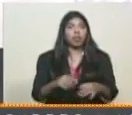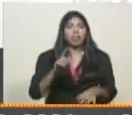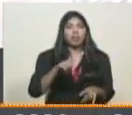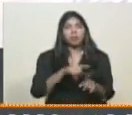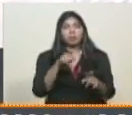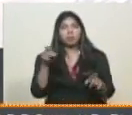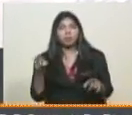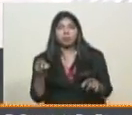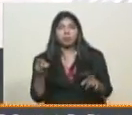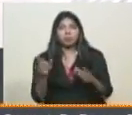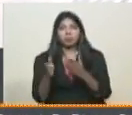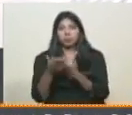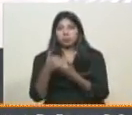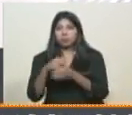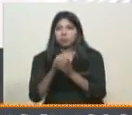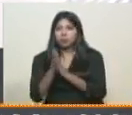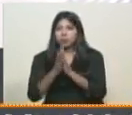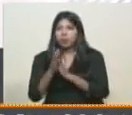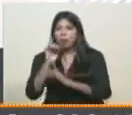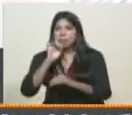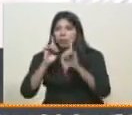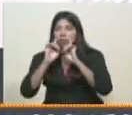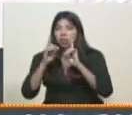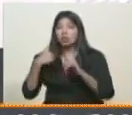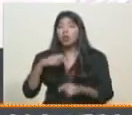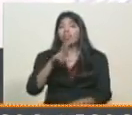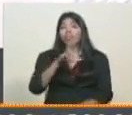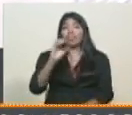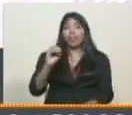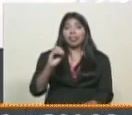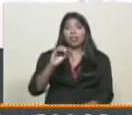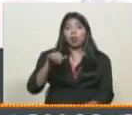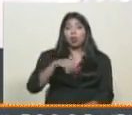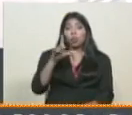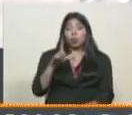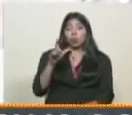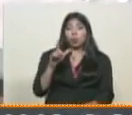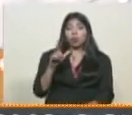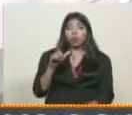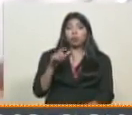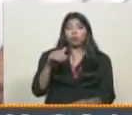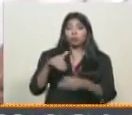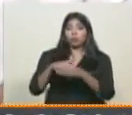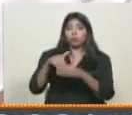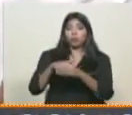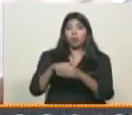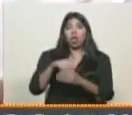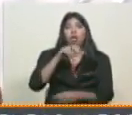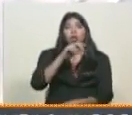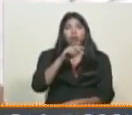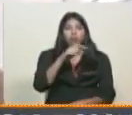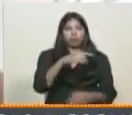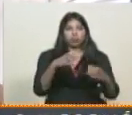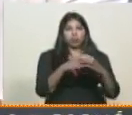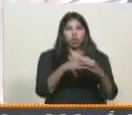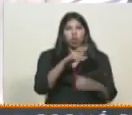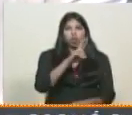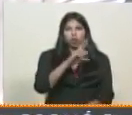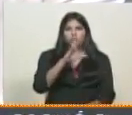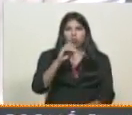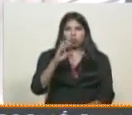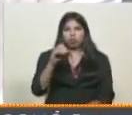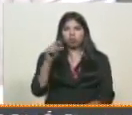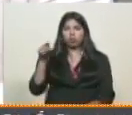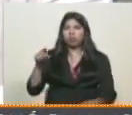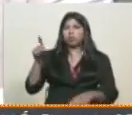sistemática recuerdo un hecho del 30 de julio el día de las elecciones a la constituyente la derecha está con más de 200 centros electorales de poner una bomba